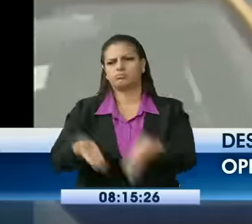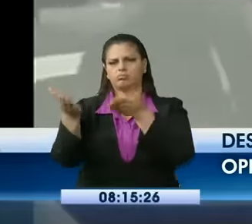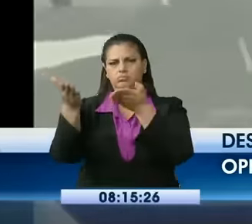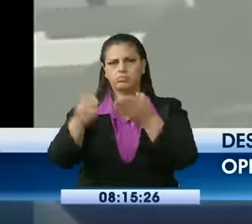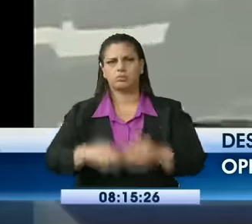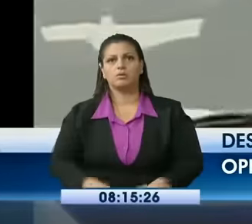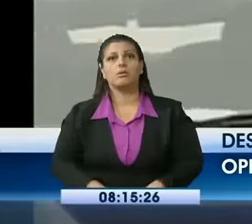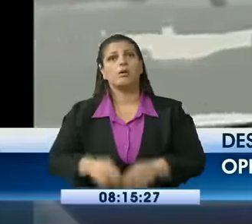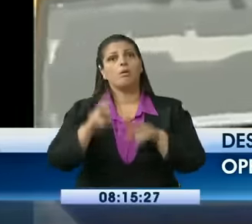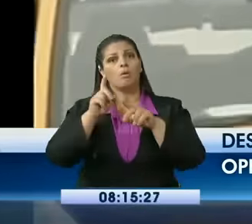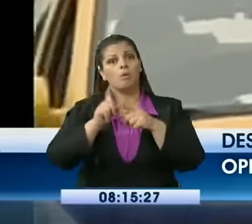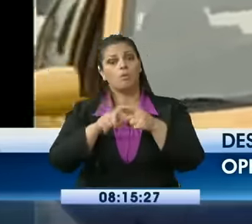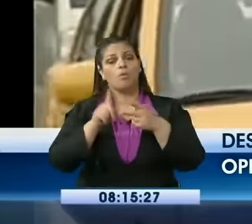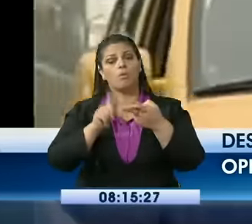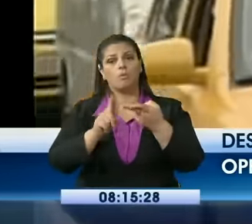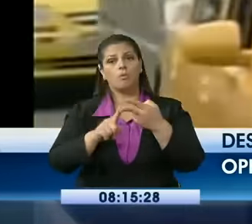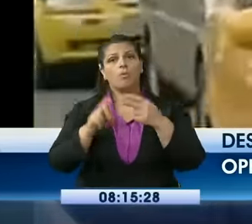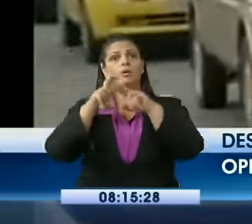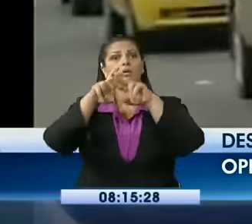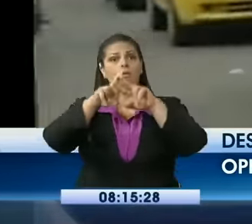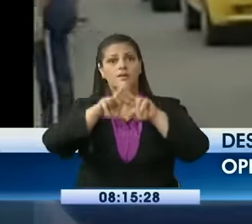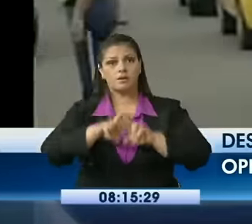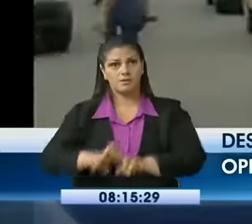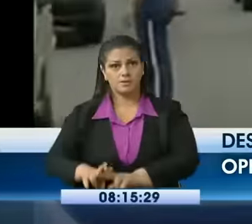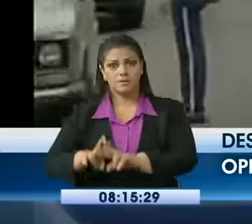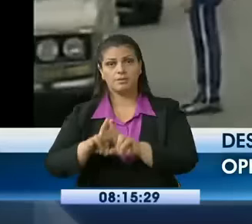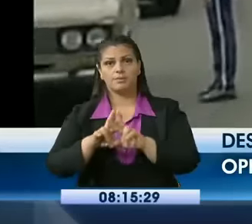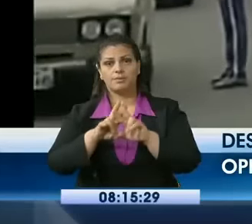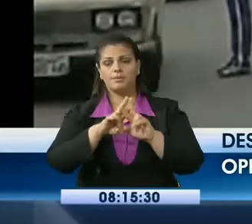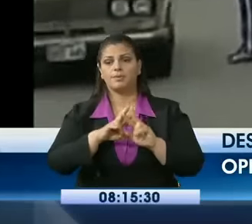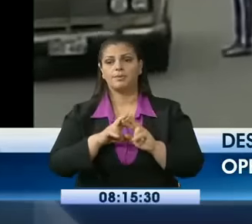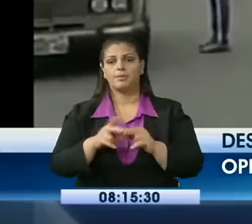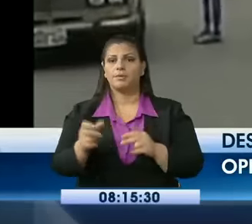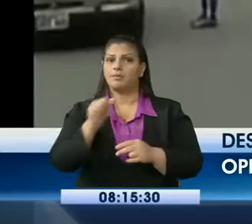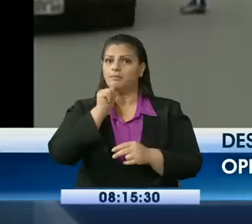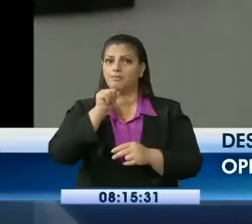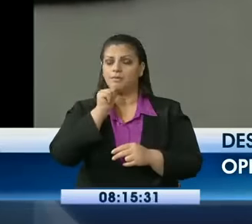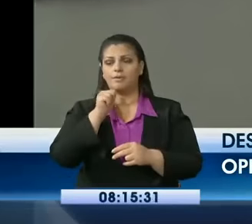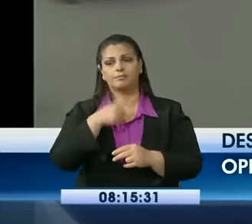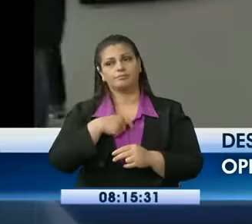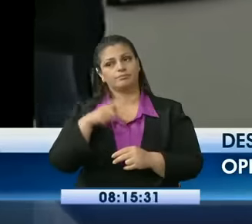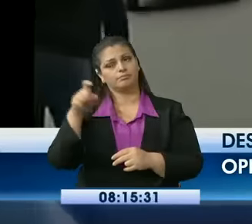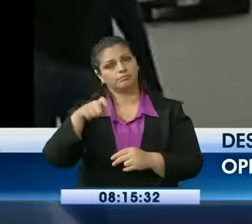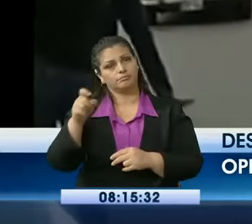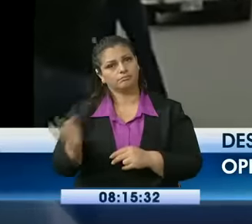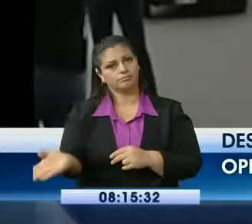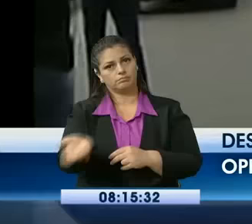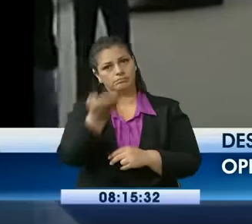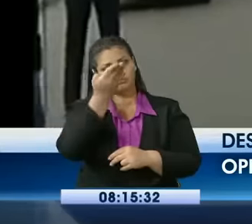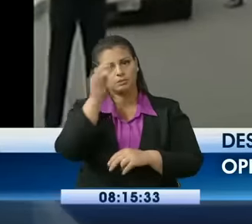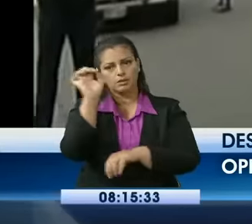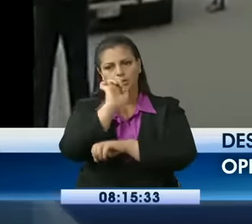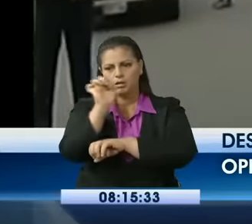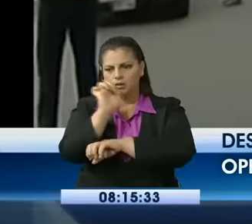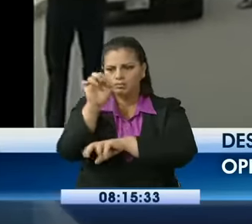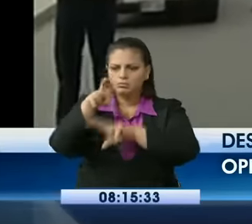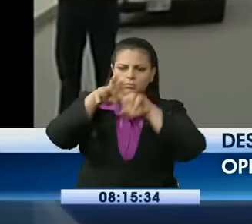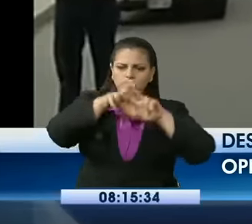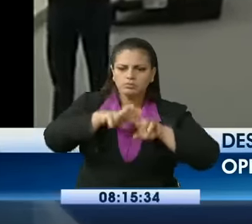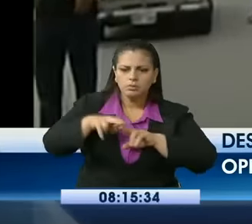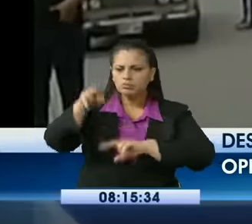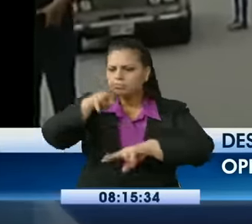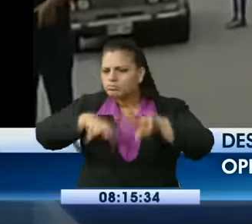el revisado, que eso tiene que hacerlo, y no lo ha hecho, también tiene que hacerlo. Es decir, porque hay muchos conductores